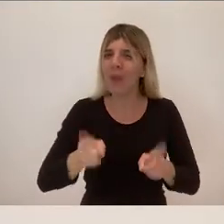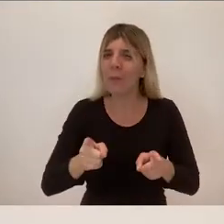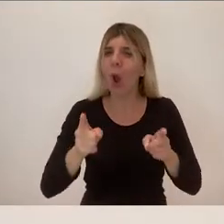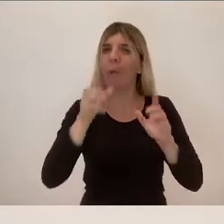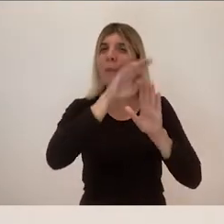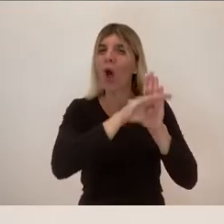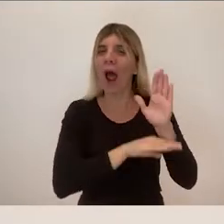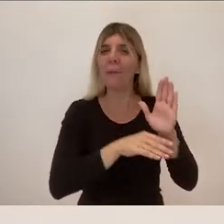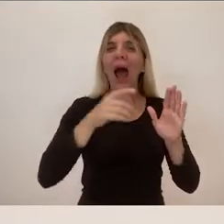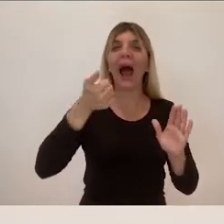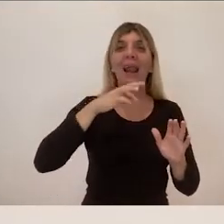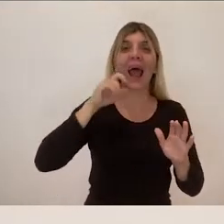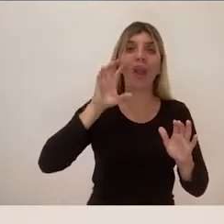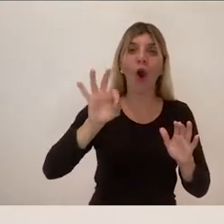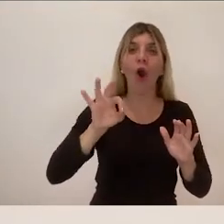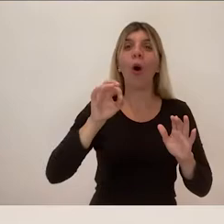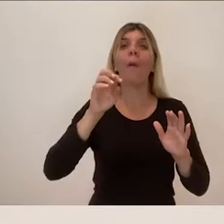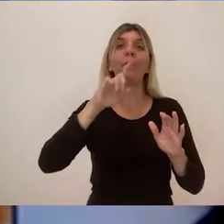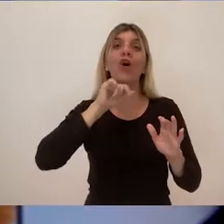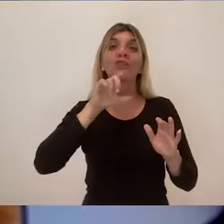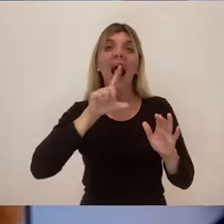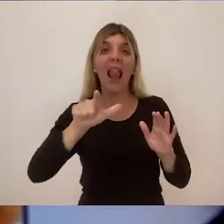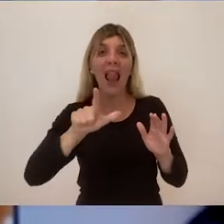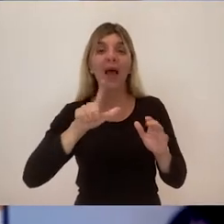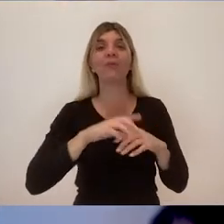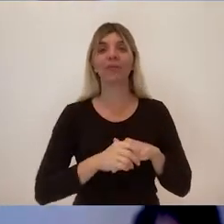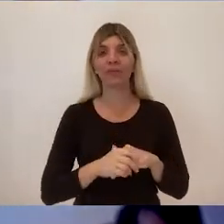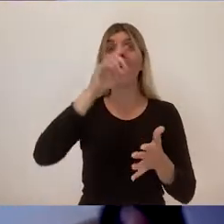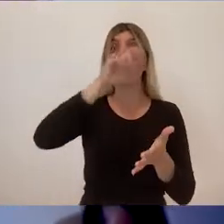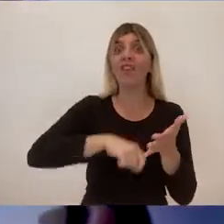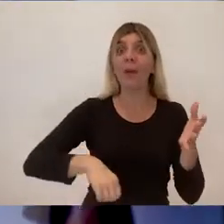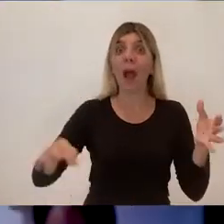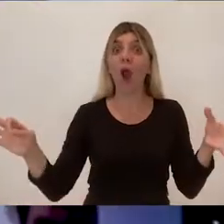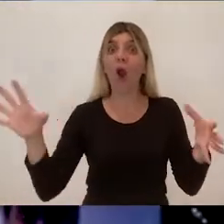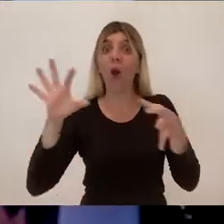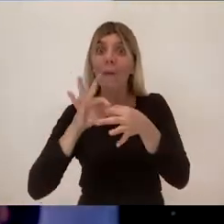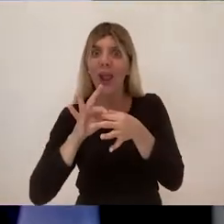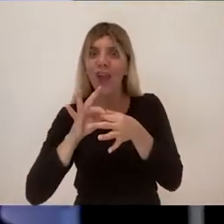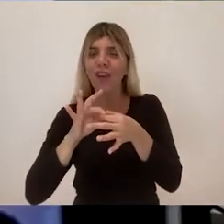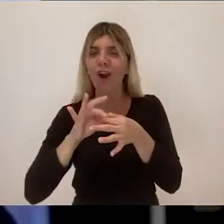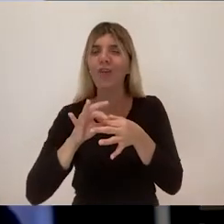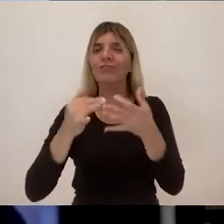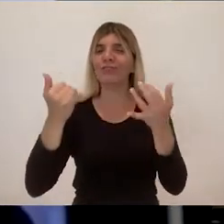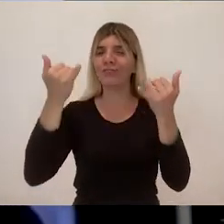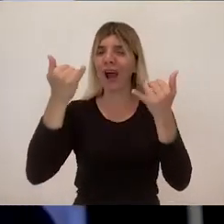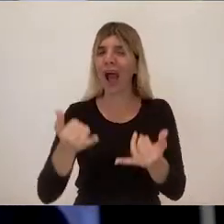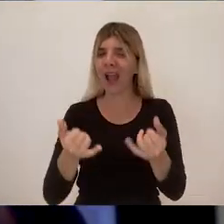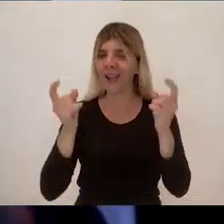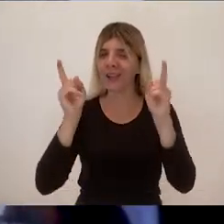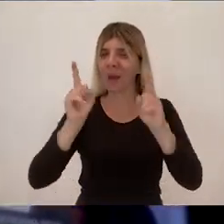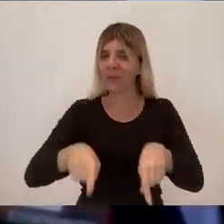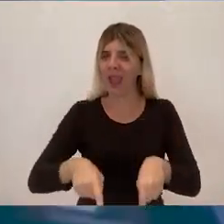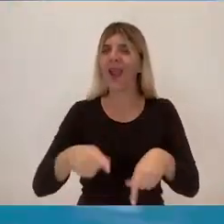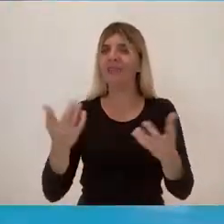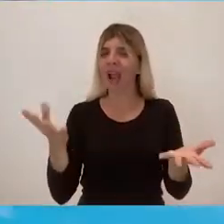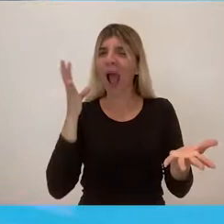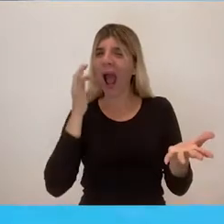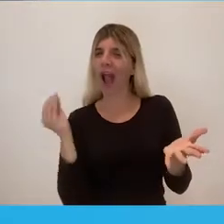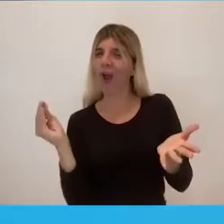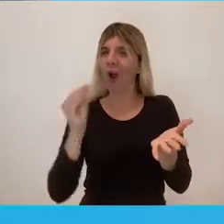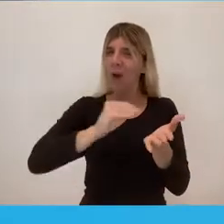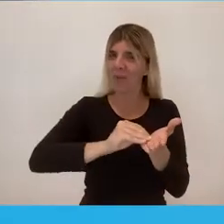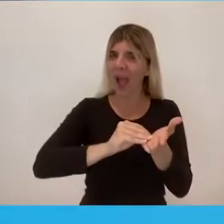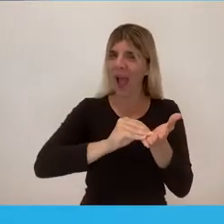Promoción del Trabajo, Arraigo y Abastecimiento Local, PROTAL. Además de la firma de este convenio marco, lo que